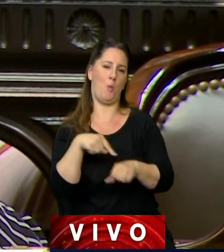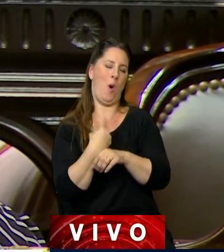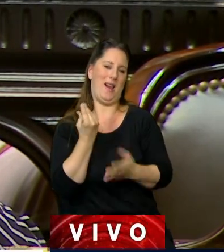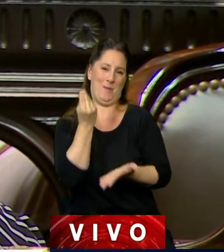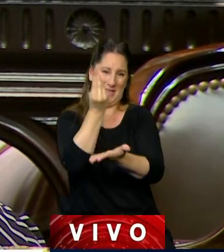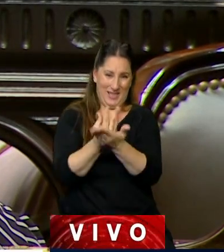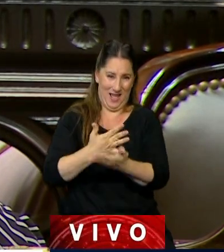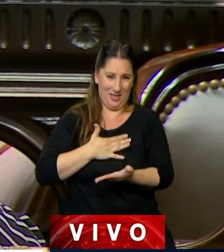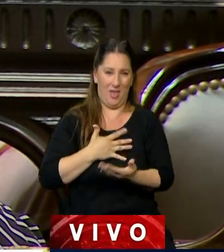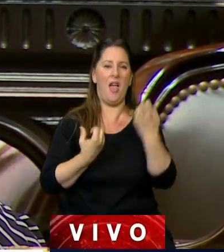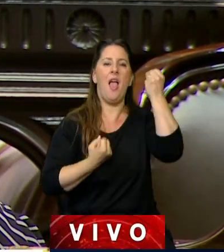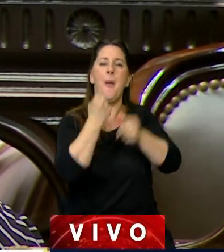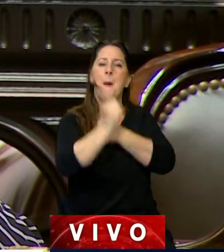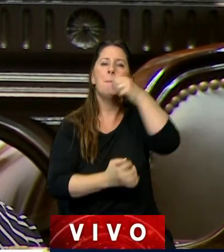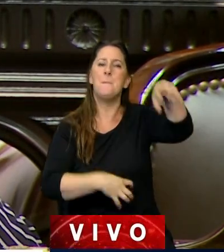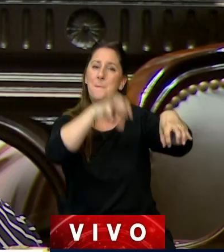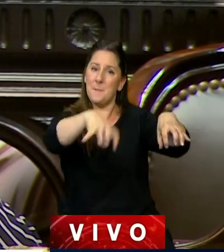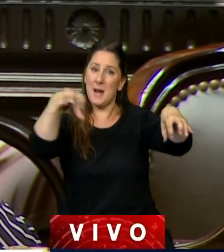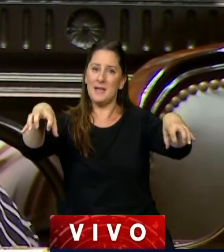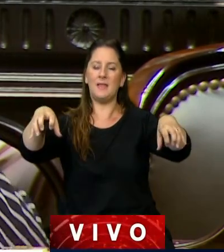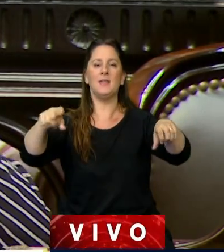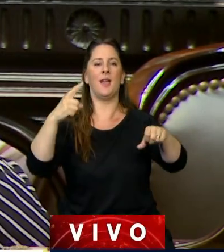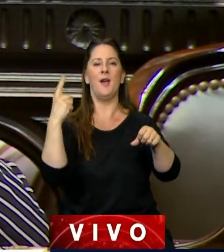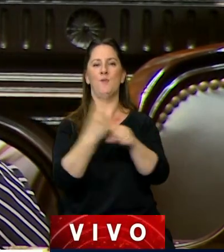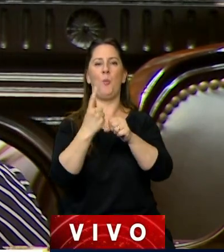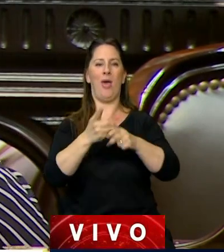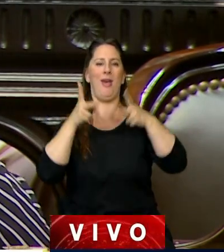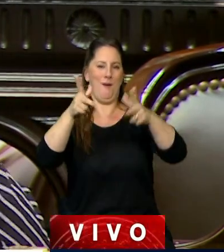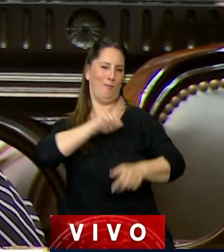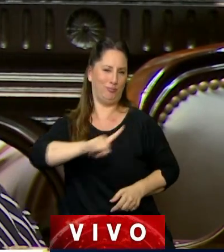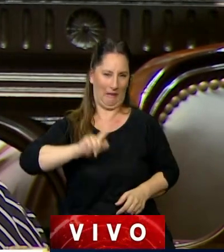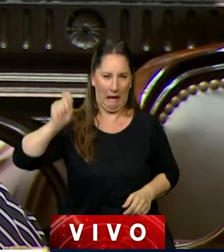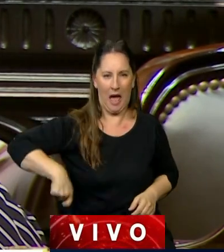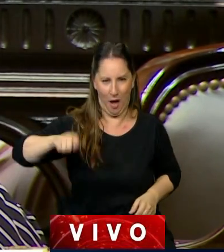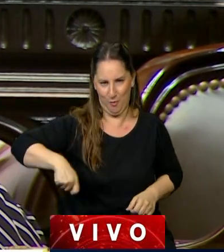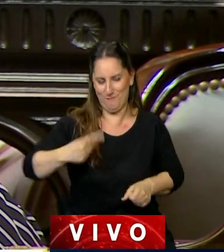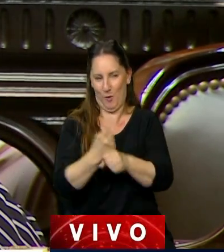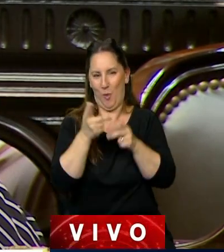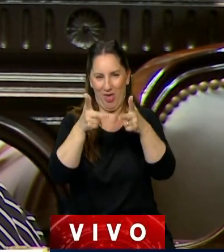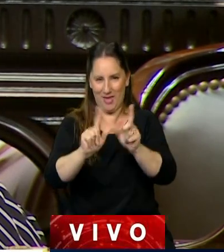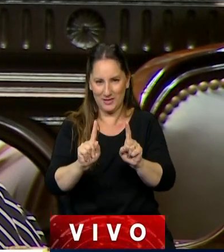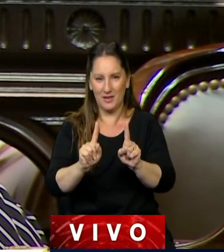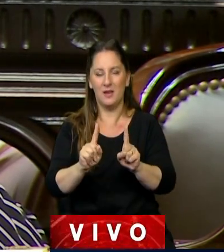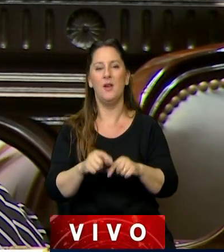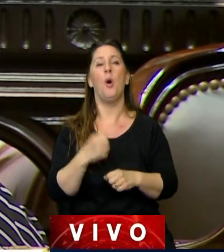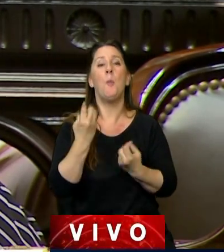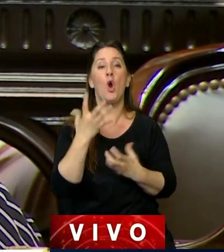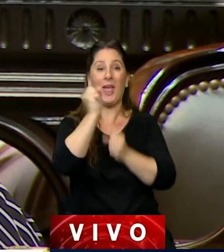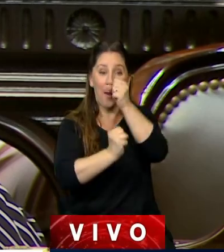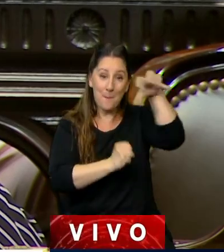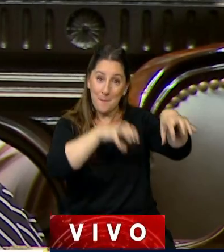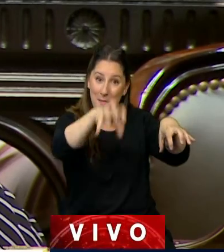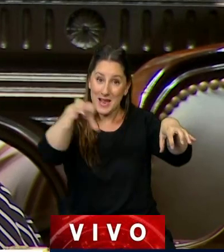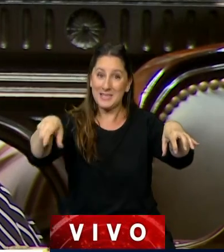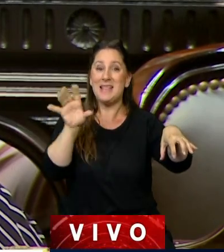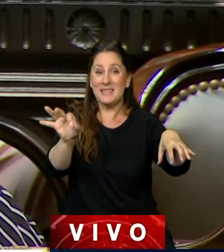muchas empresas que no se animan a levantar esa voz porque saben que los mismos